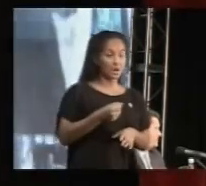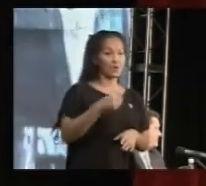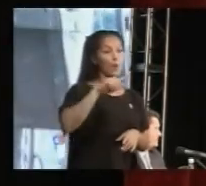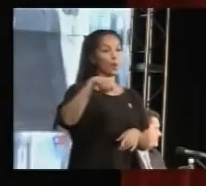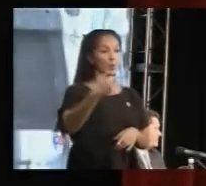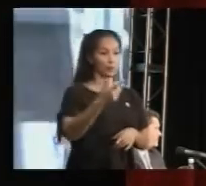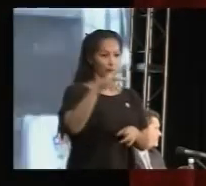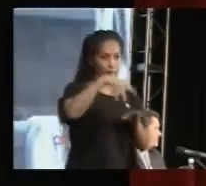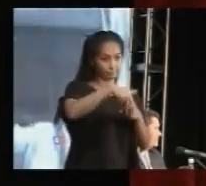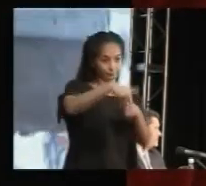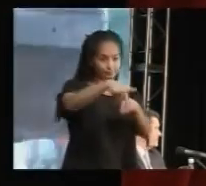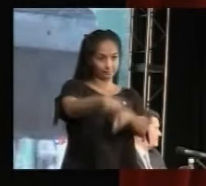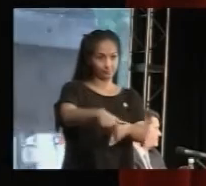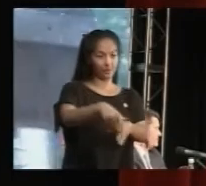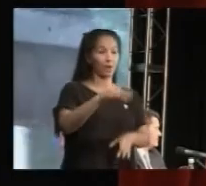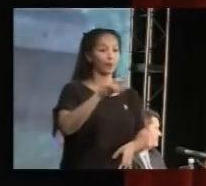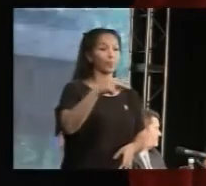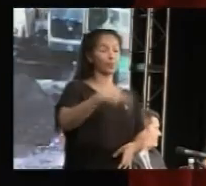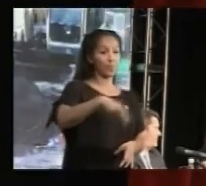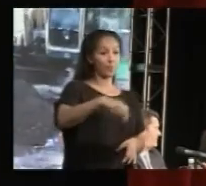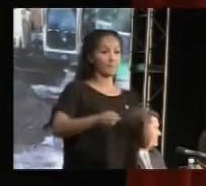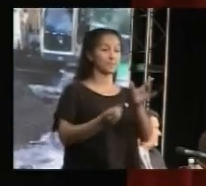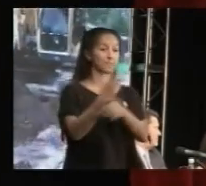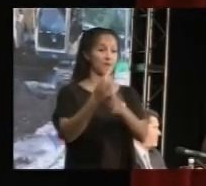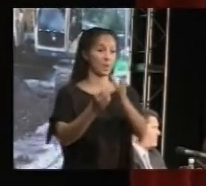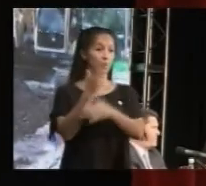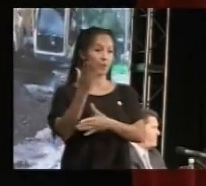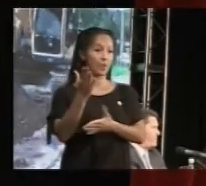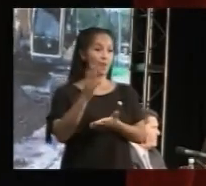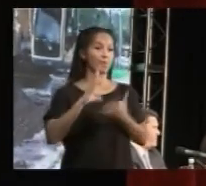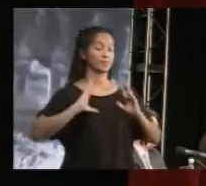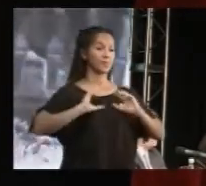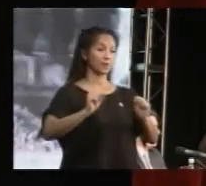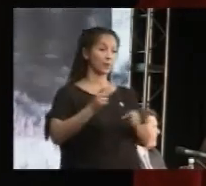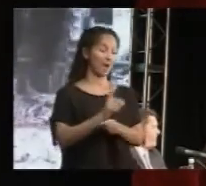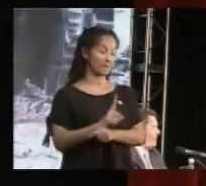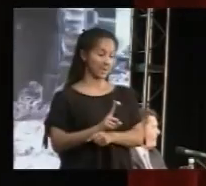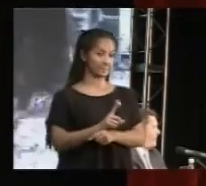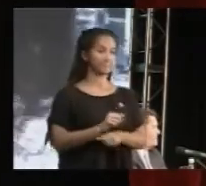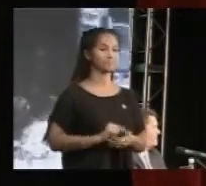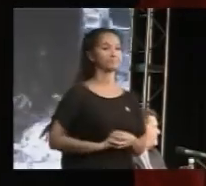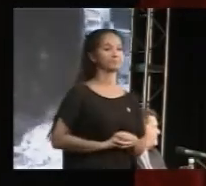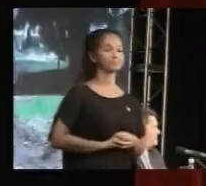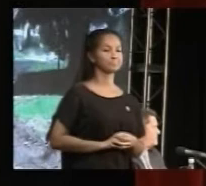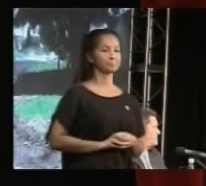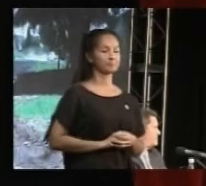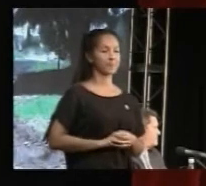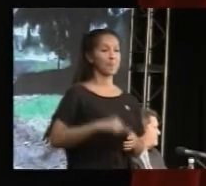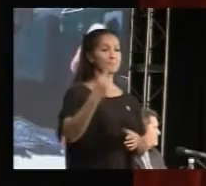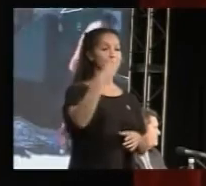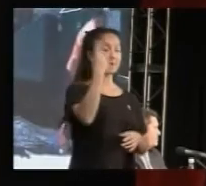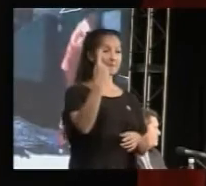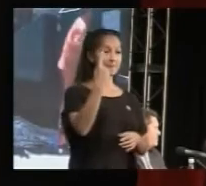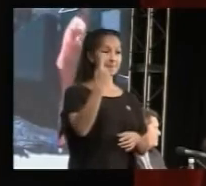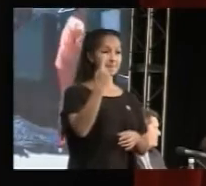noviembre inauguramos el servicio de salud animal en la calle República de Siria, ya que allí empezó a funcionar el primer centro de